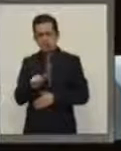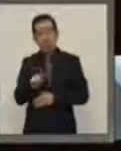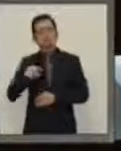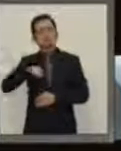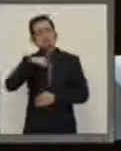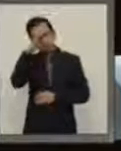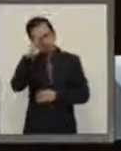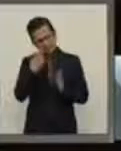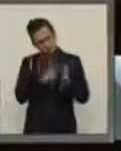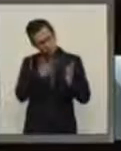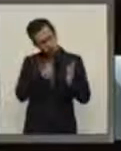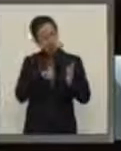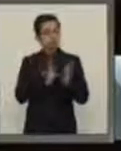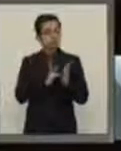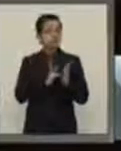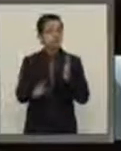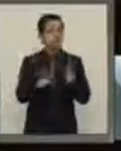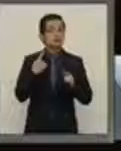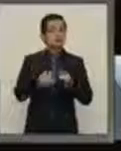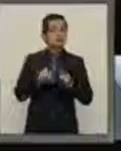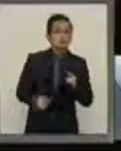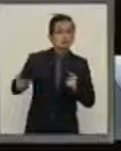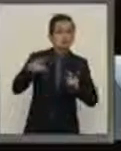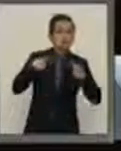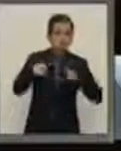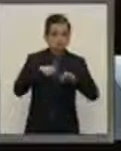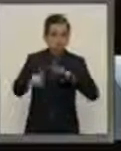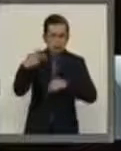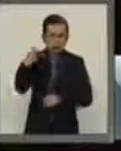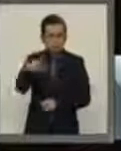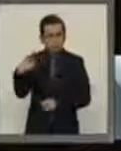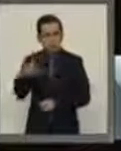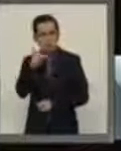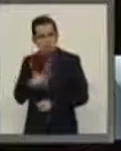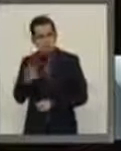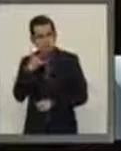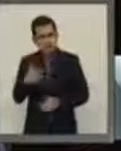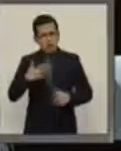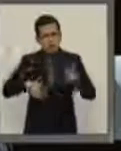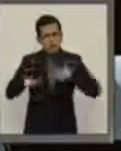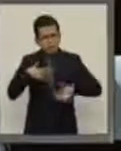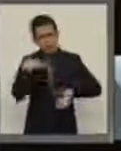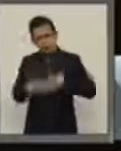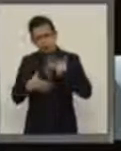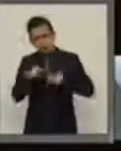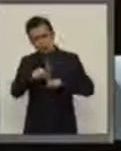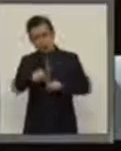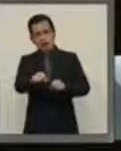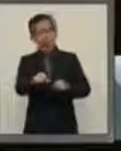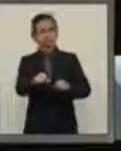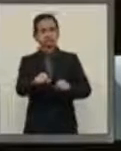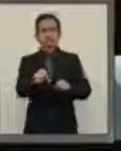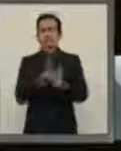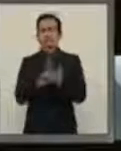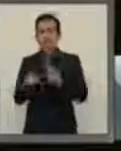los trabajadores y no de los partidos pactistas. Por eso la vamos a votar a favor.